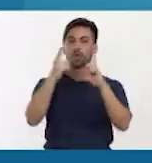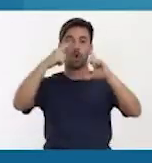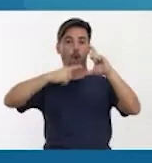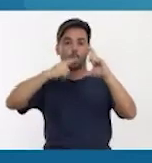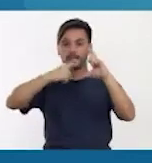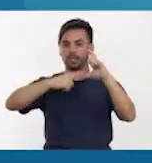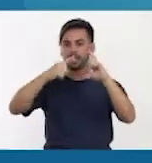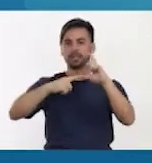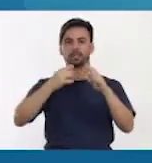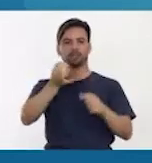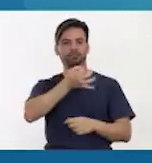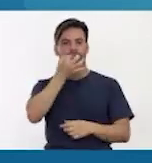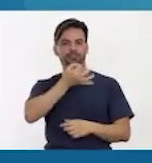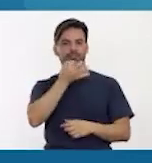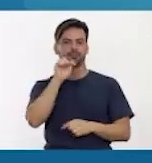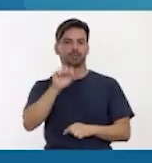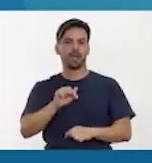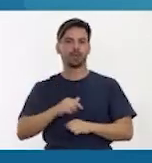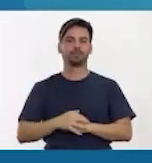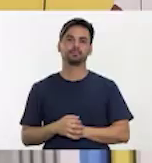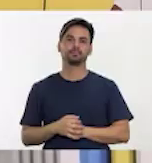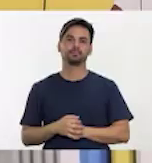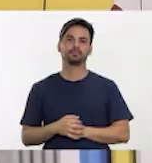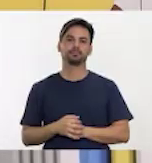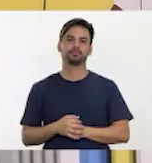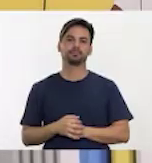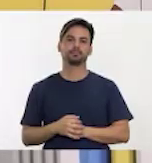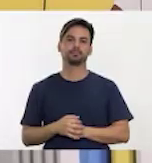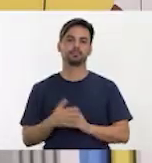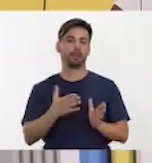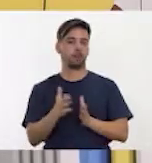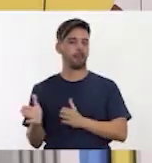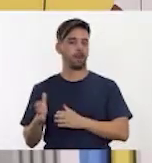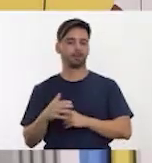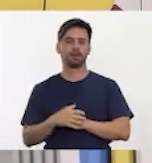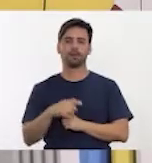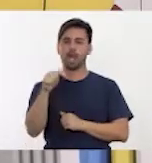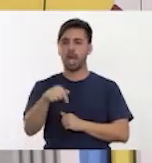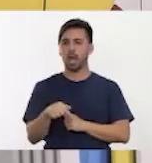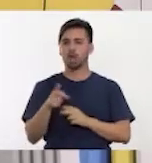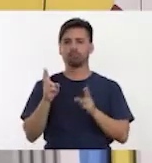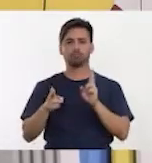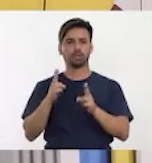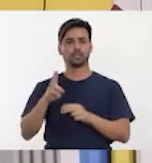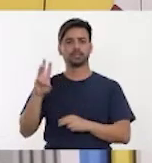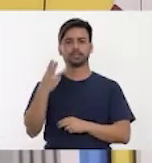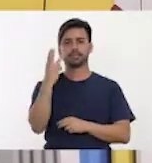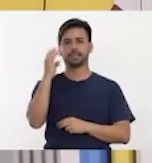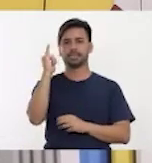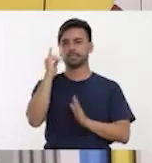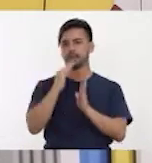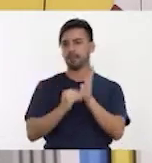comentando hace un rato. Nos corresponde ahora orientar el tercer semestre